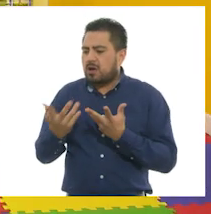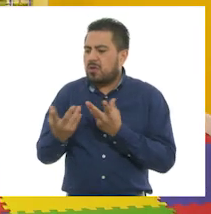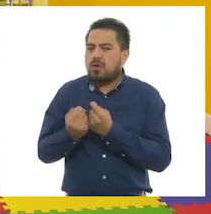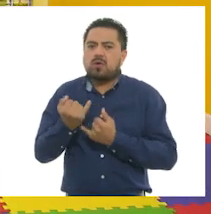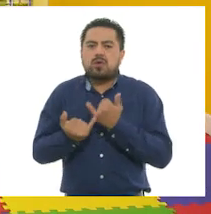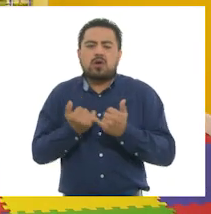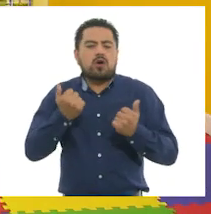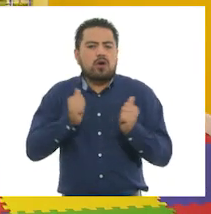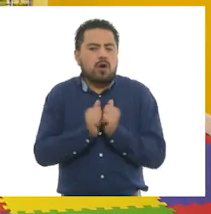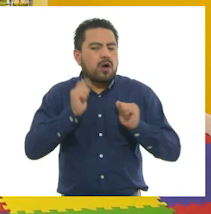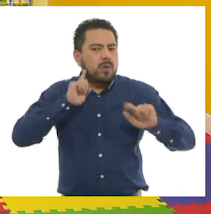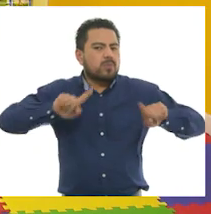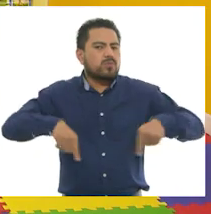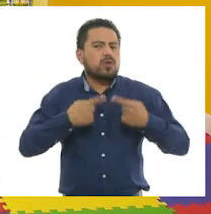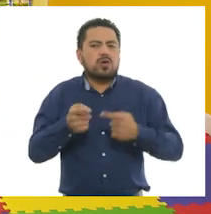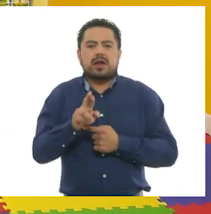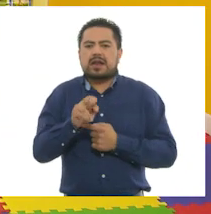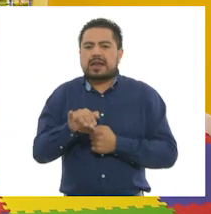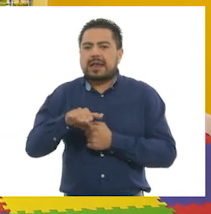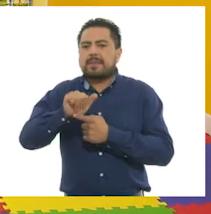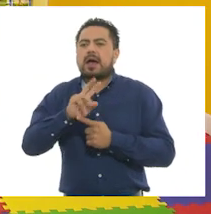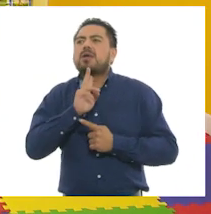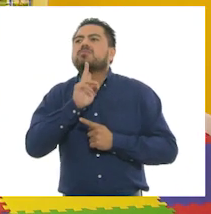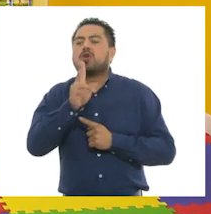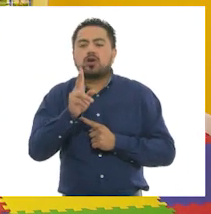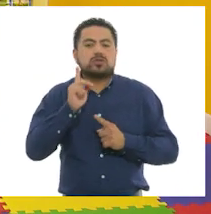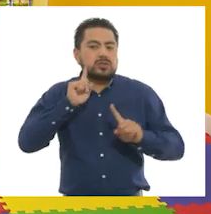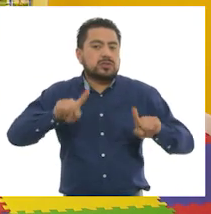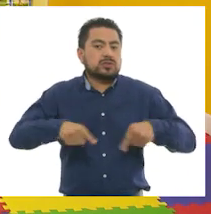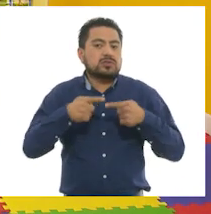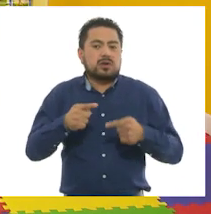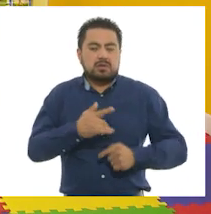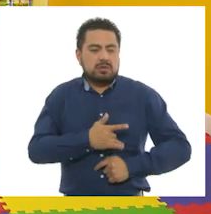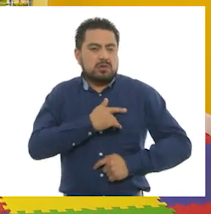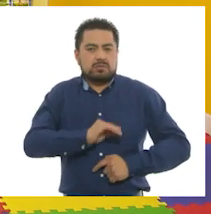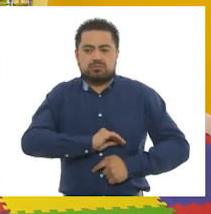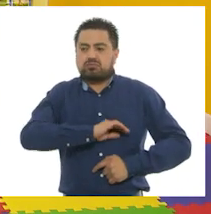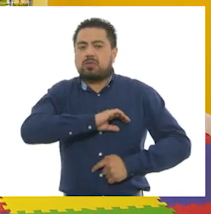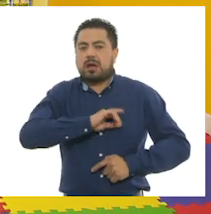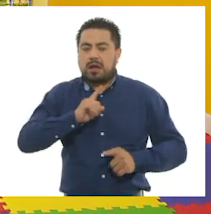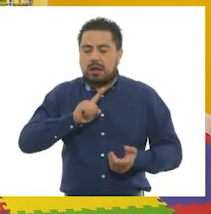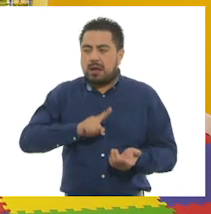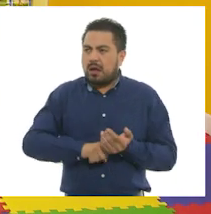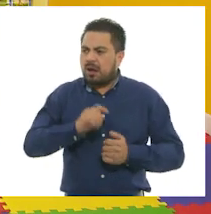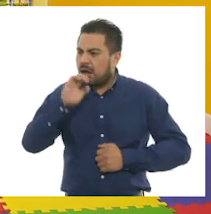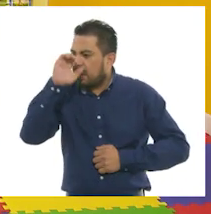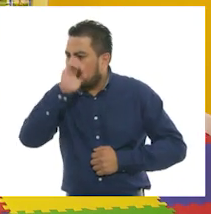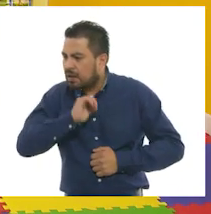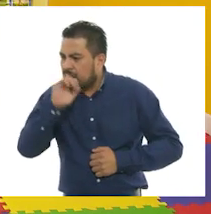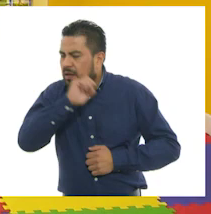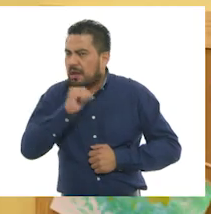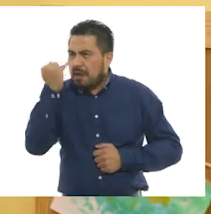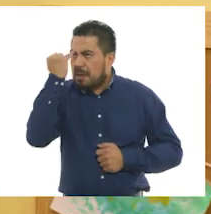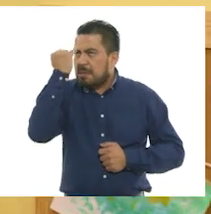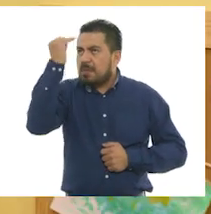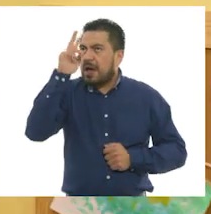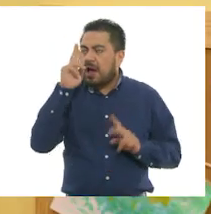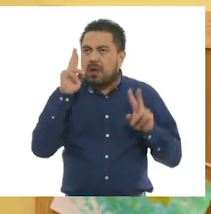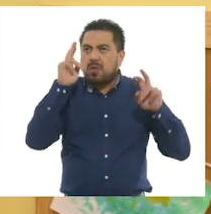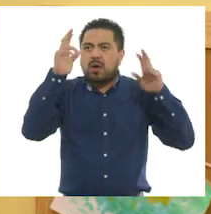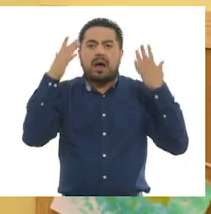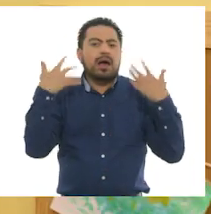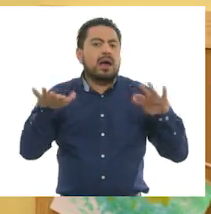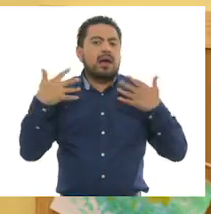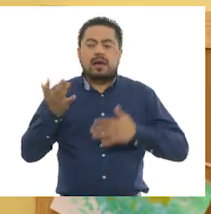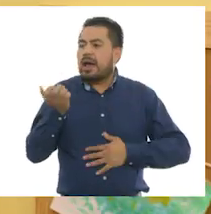con melodías, rimas, voces, ritmos y estímulos sonoros que despierten su curiosidad e imaginación. Así como